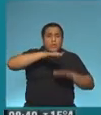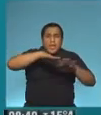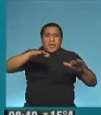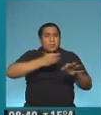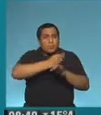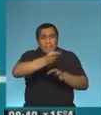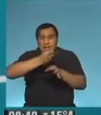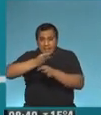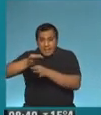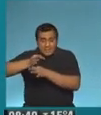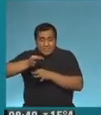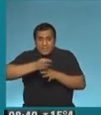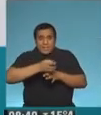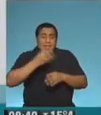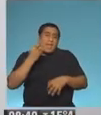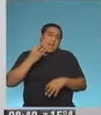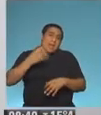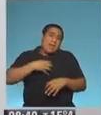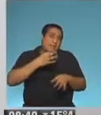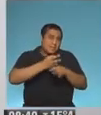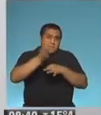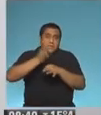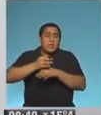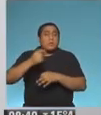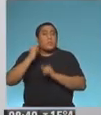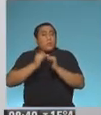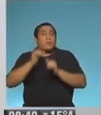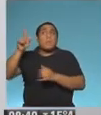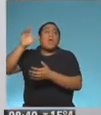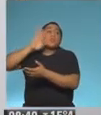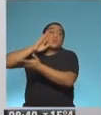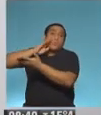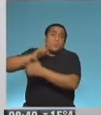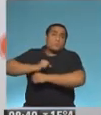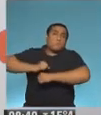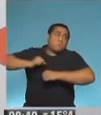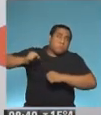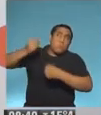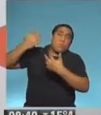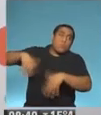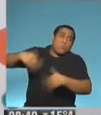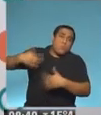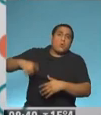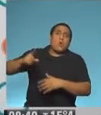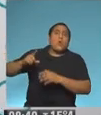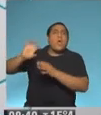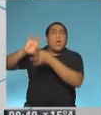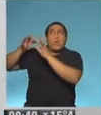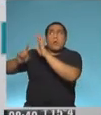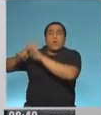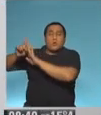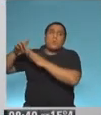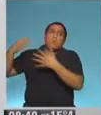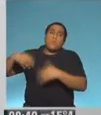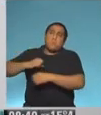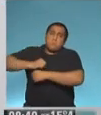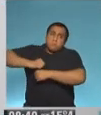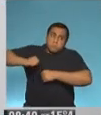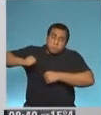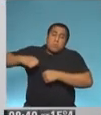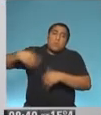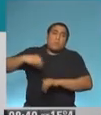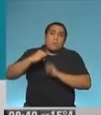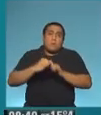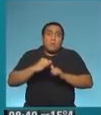siempre mostrando los problemas de obesidad de Estados Unidos o del norte de Europa. Hoy es un problema que tenemos